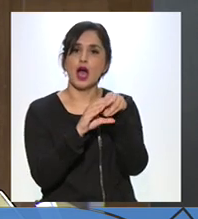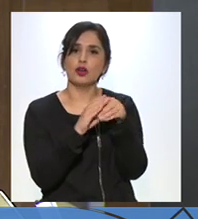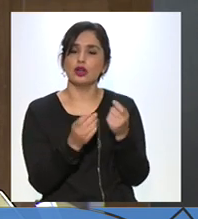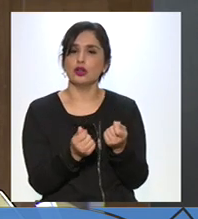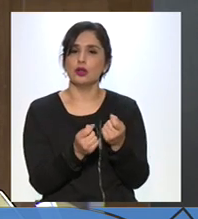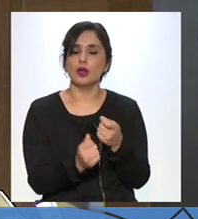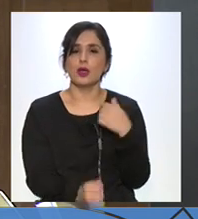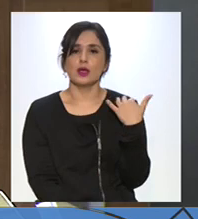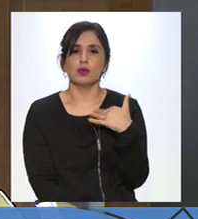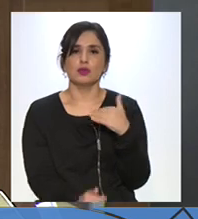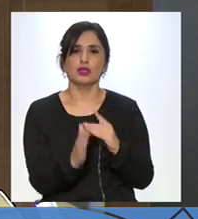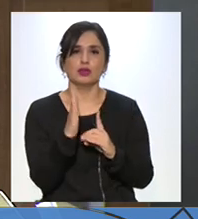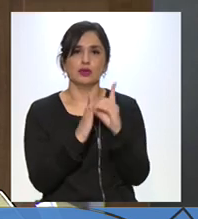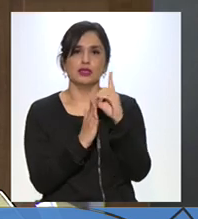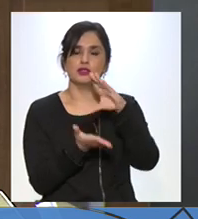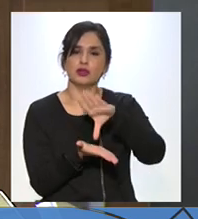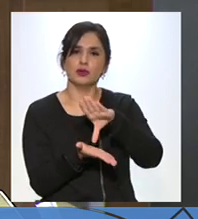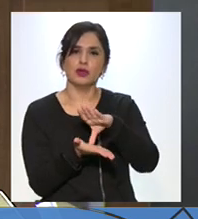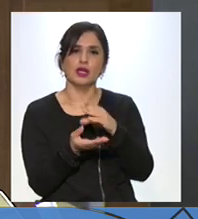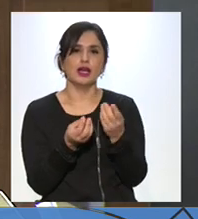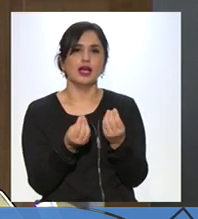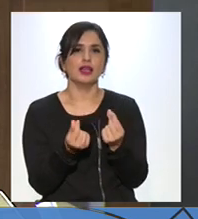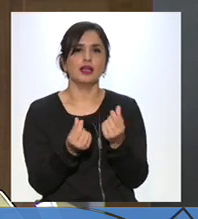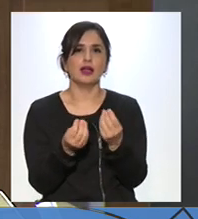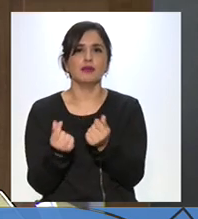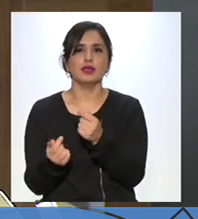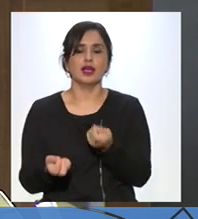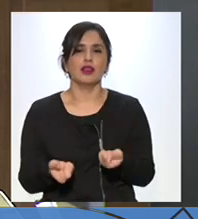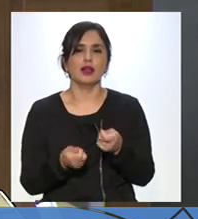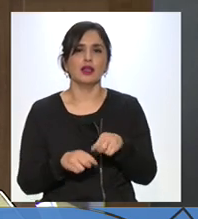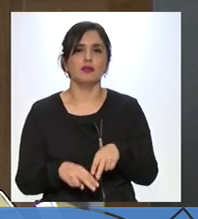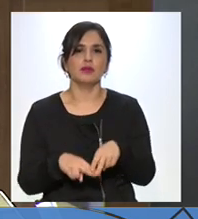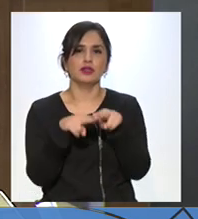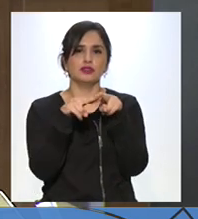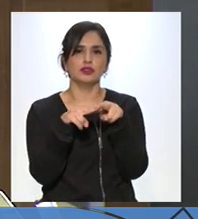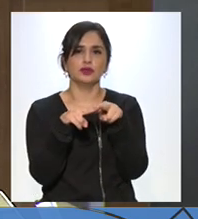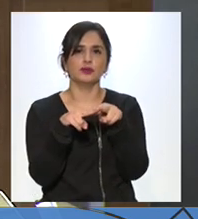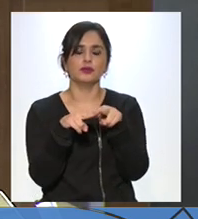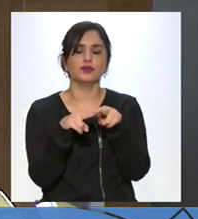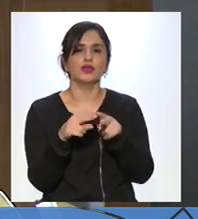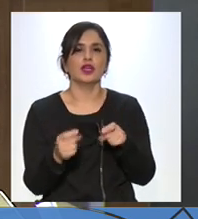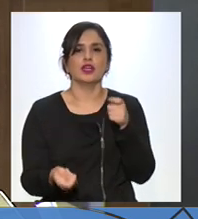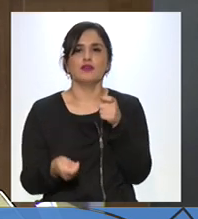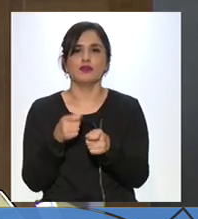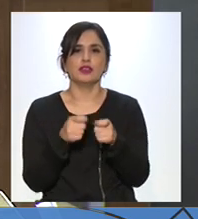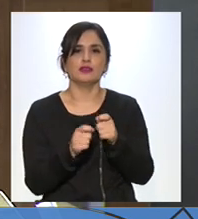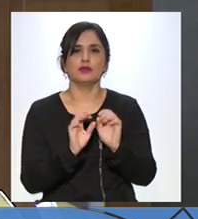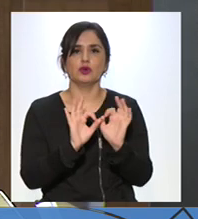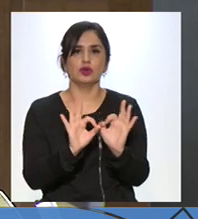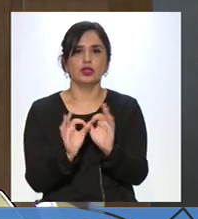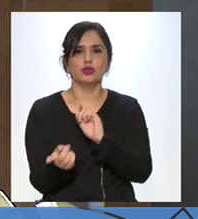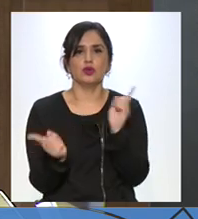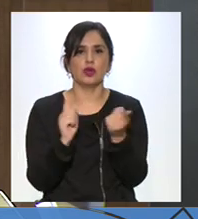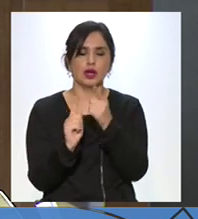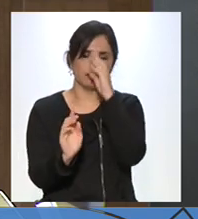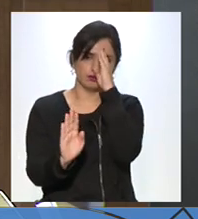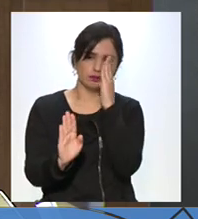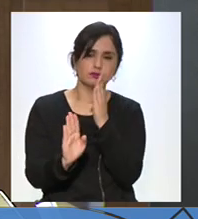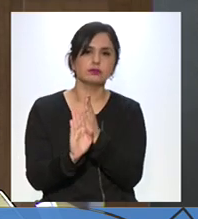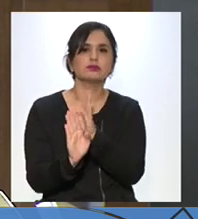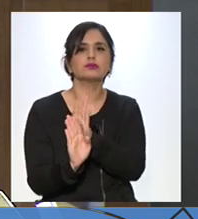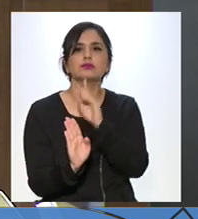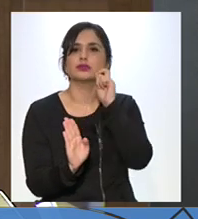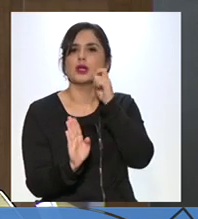para el desarrollo del país, la dinámica de la inversión y el acceso del fisco a financiamiento a un costo adecuado. Un cambio en esta dirección